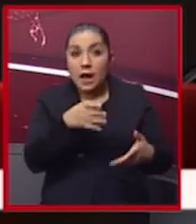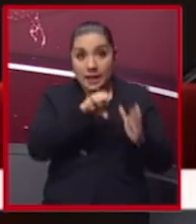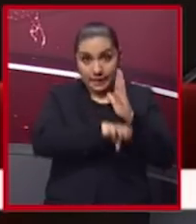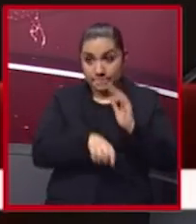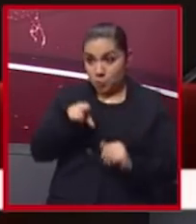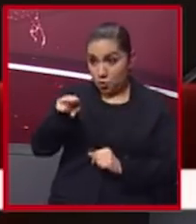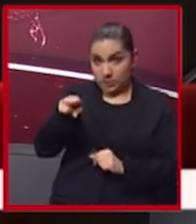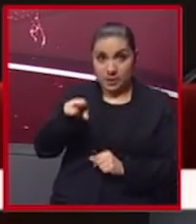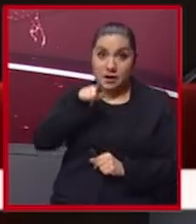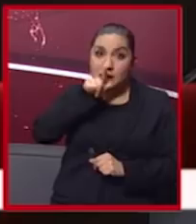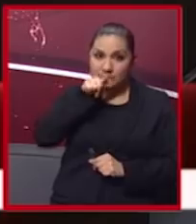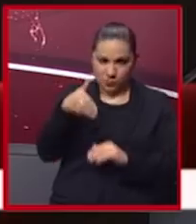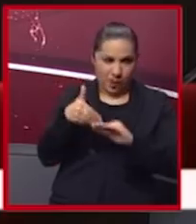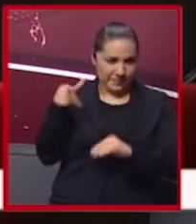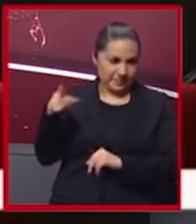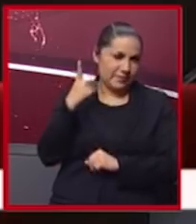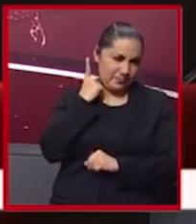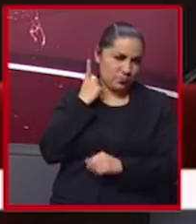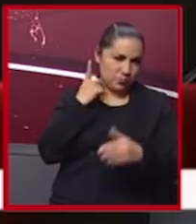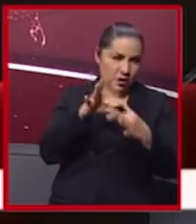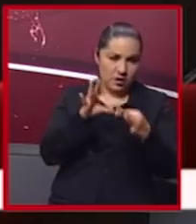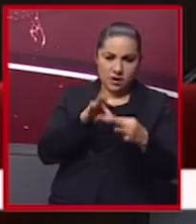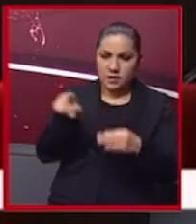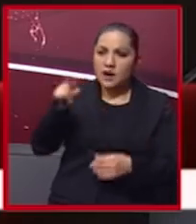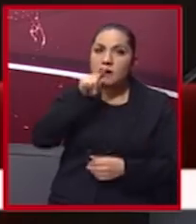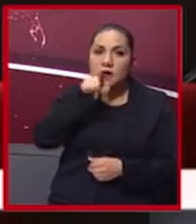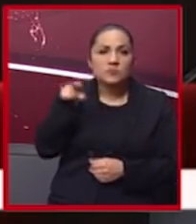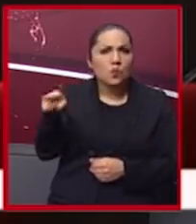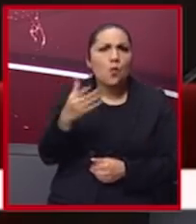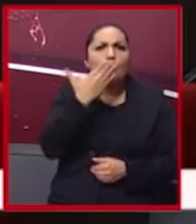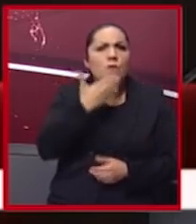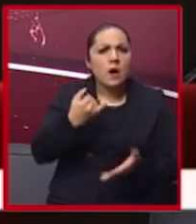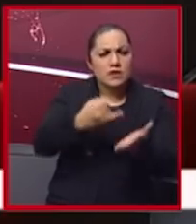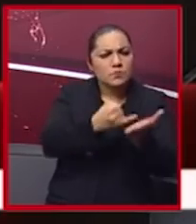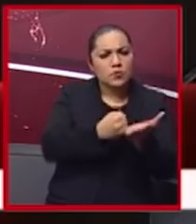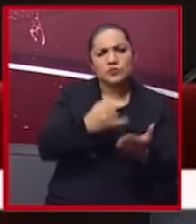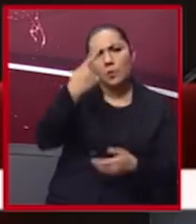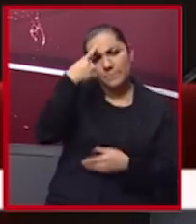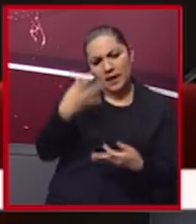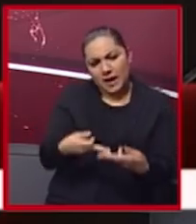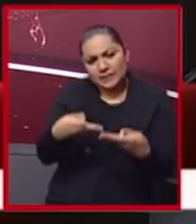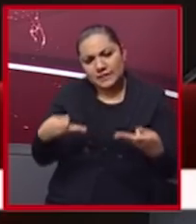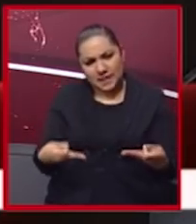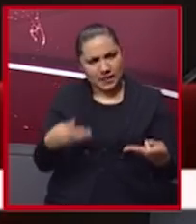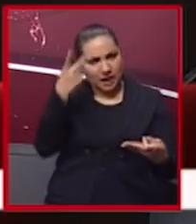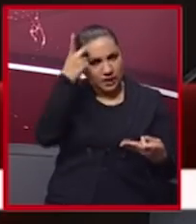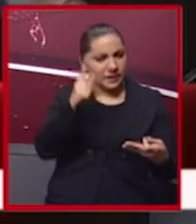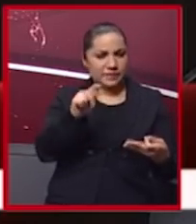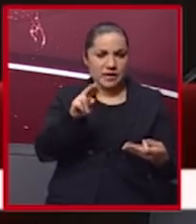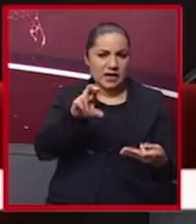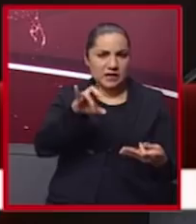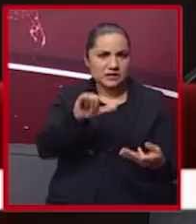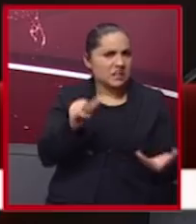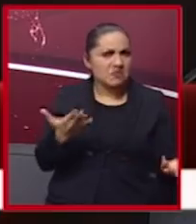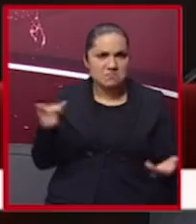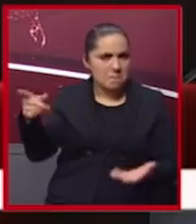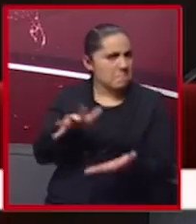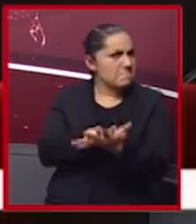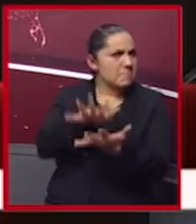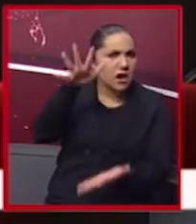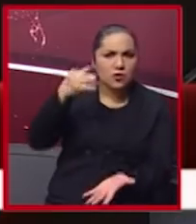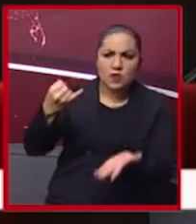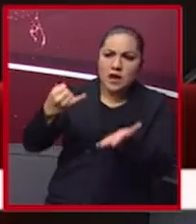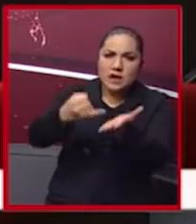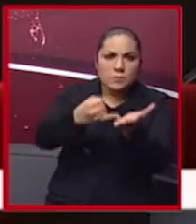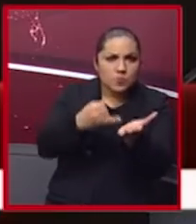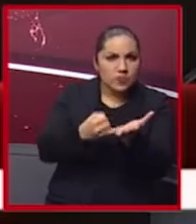tenencia. Básicamente están dependiendo del impuesto sobre nómina. El pensar que el gobierno federal puede mandar dinero a